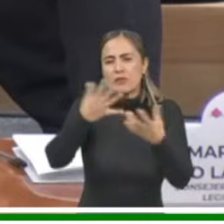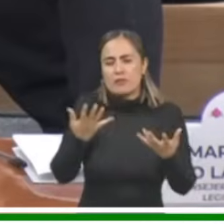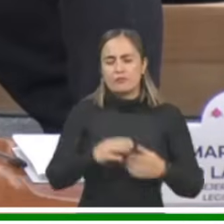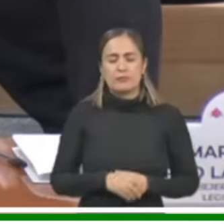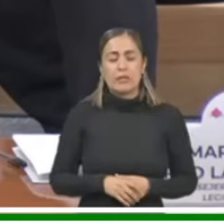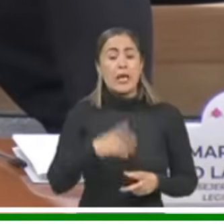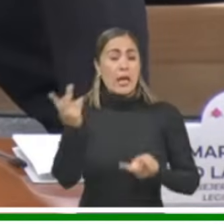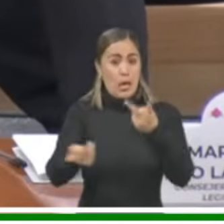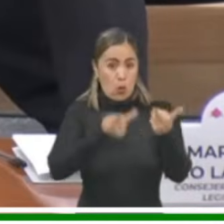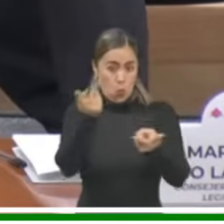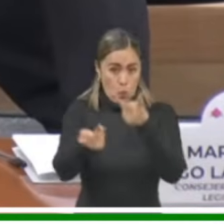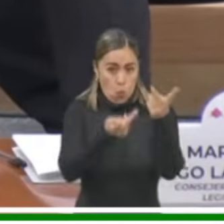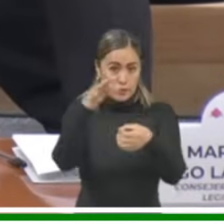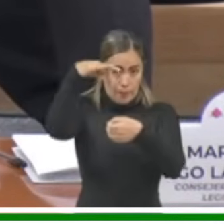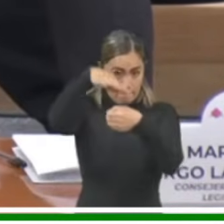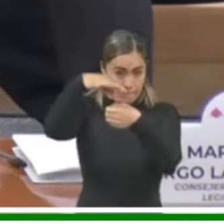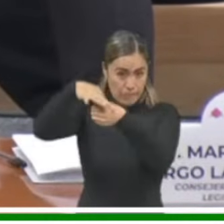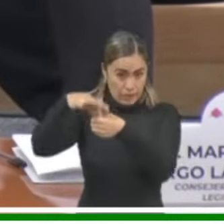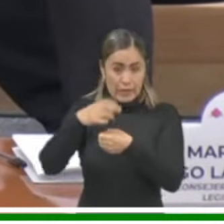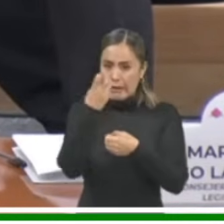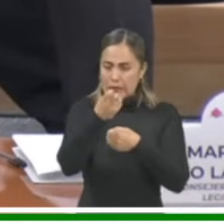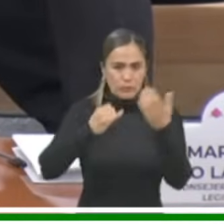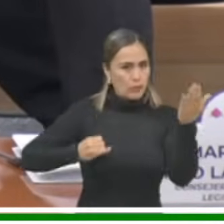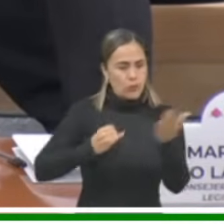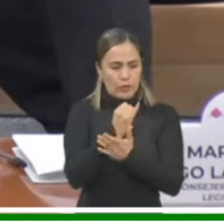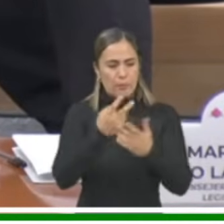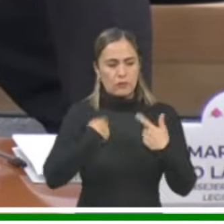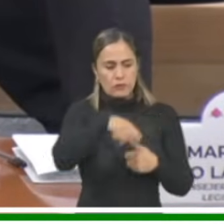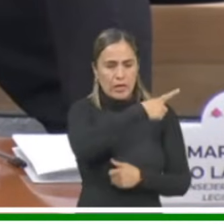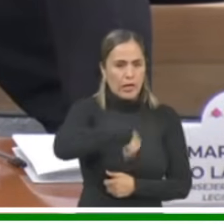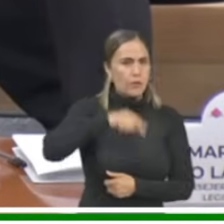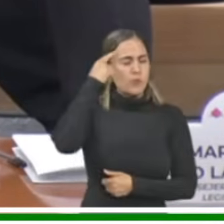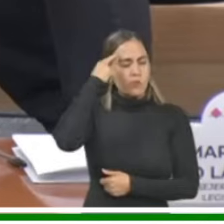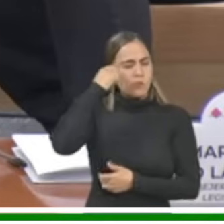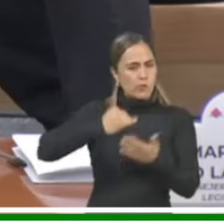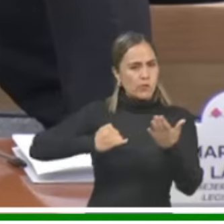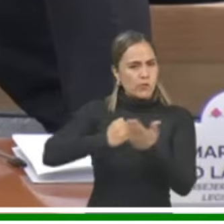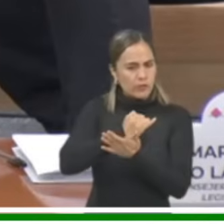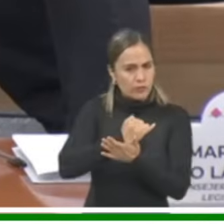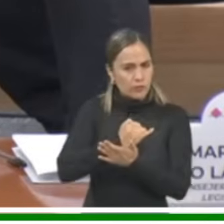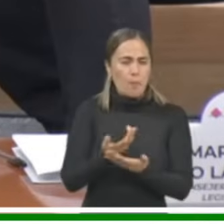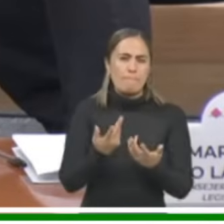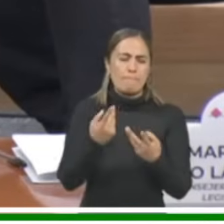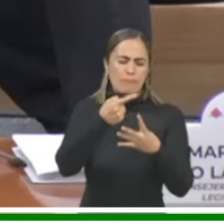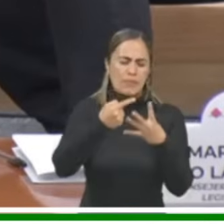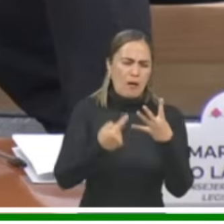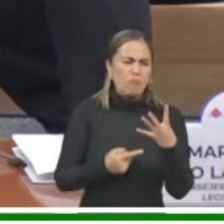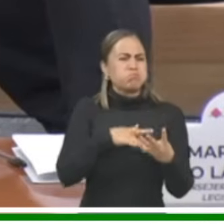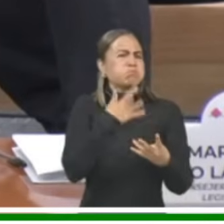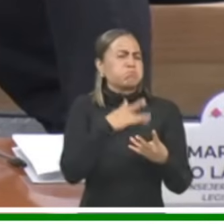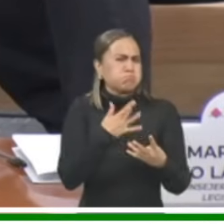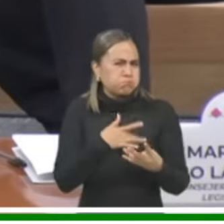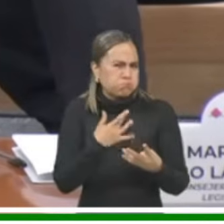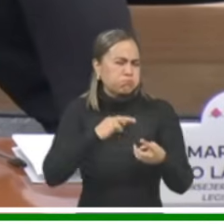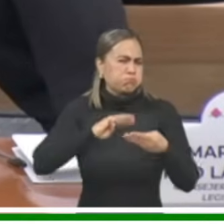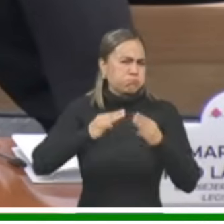encuestas electorales son un factor decisivo en el proceso cognitivo de los electores, los efectos que produce en los ciudadanos son diversos y